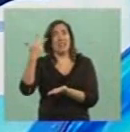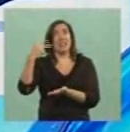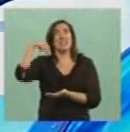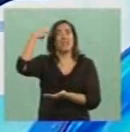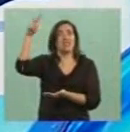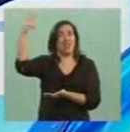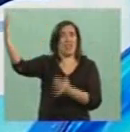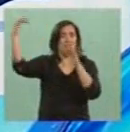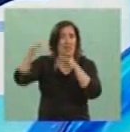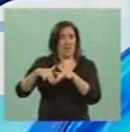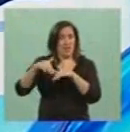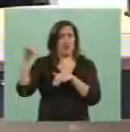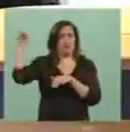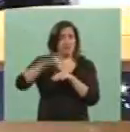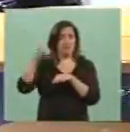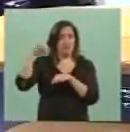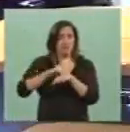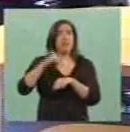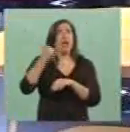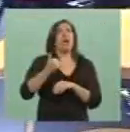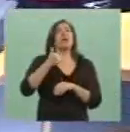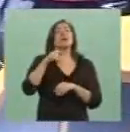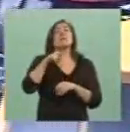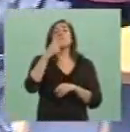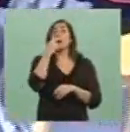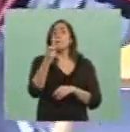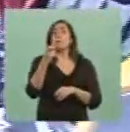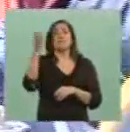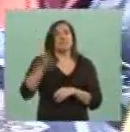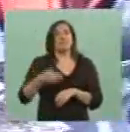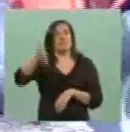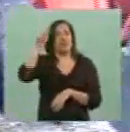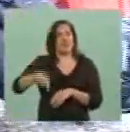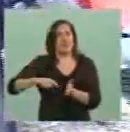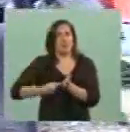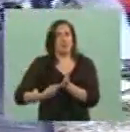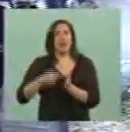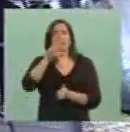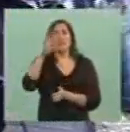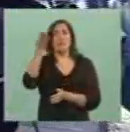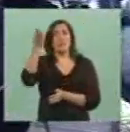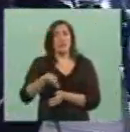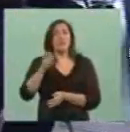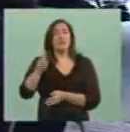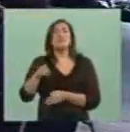internacionales, 28% de la generación eléctrica del país, 34% del stock